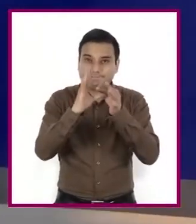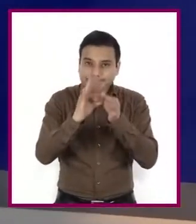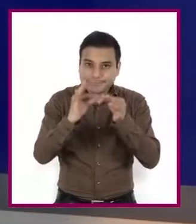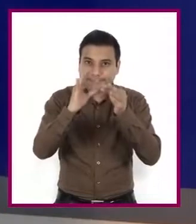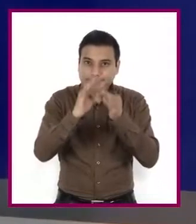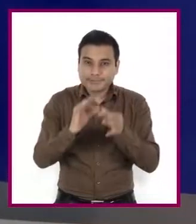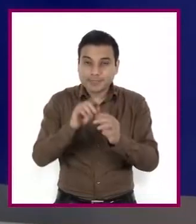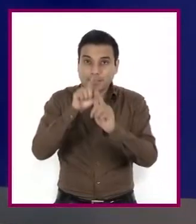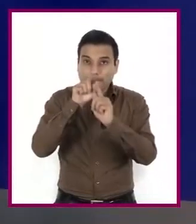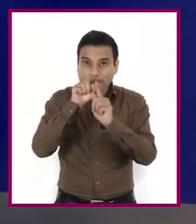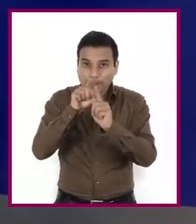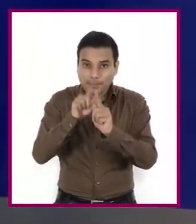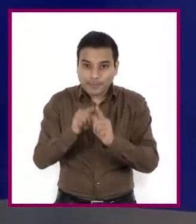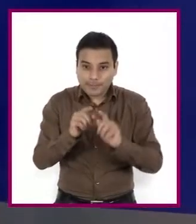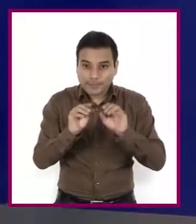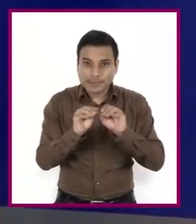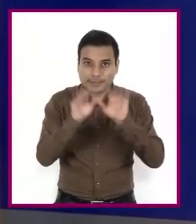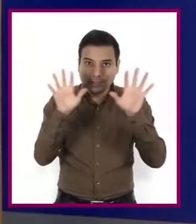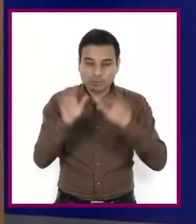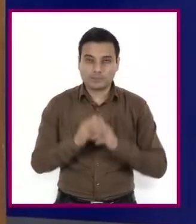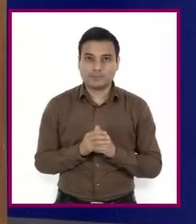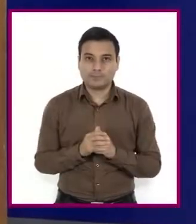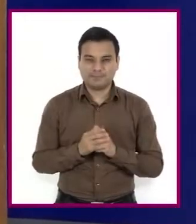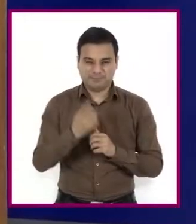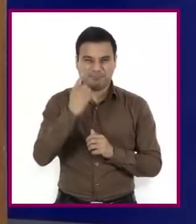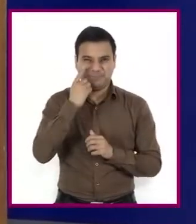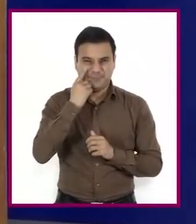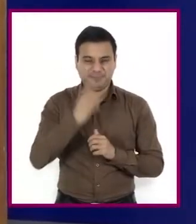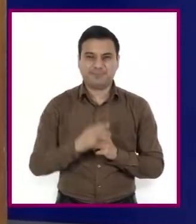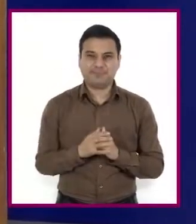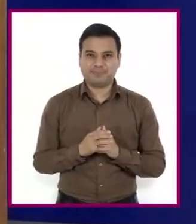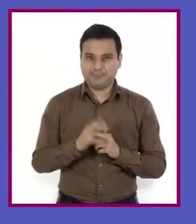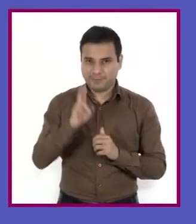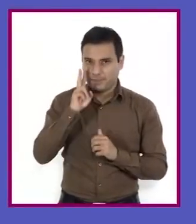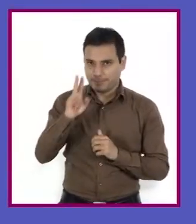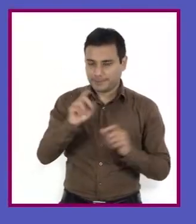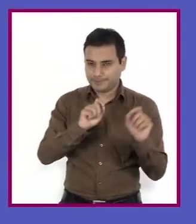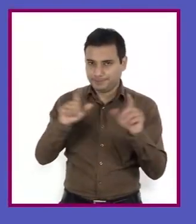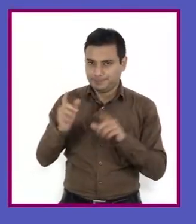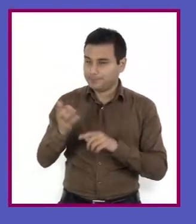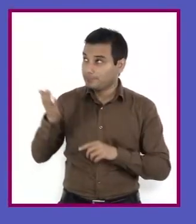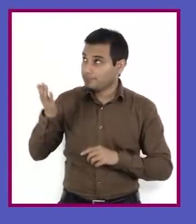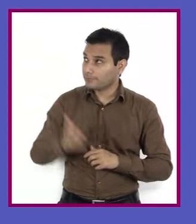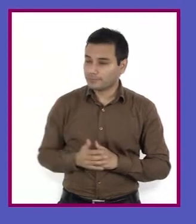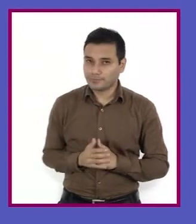relevantes de todo lo que aprendan. Veamos la siguiente lámina.